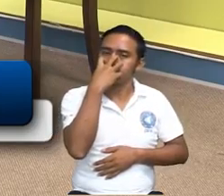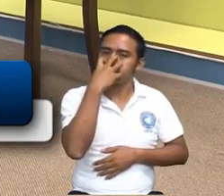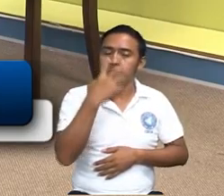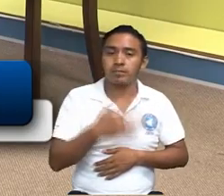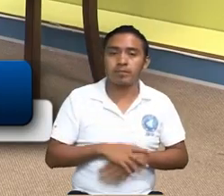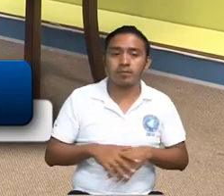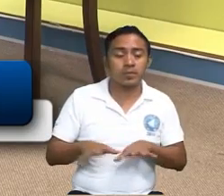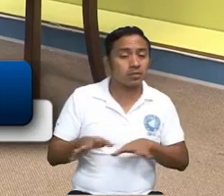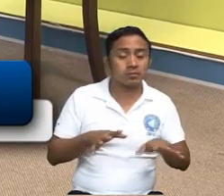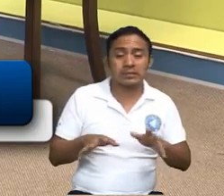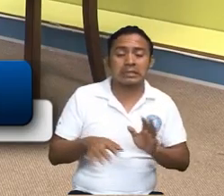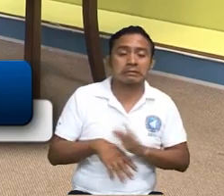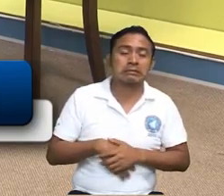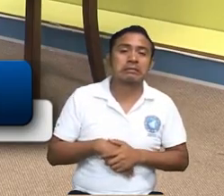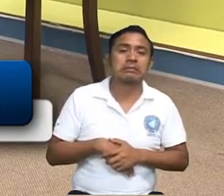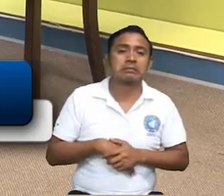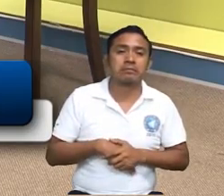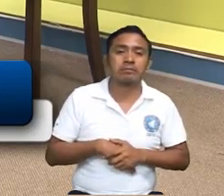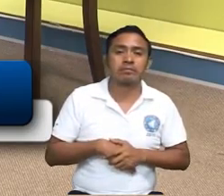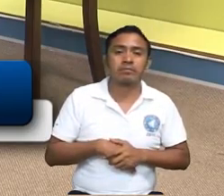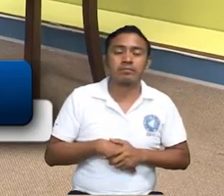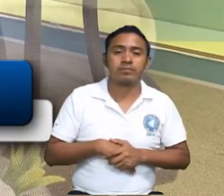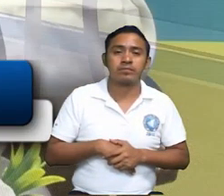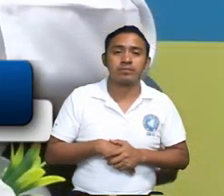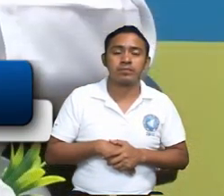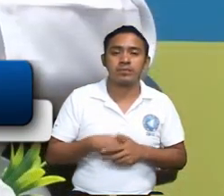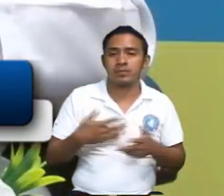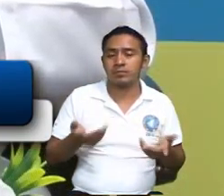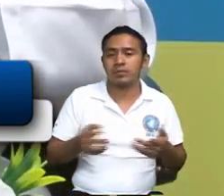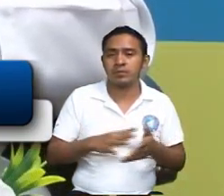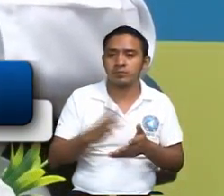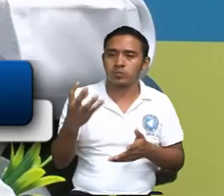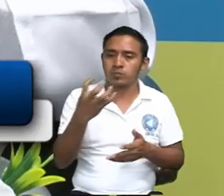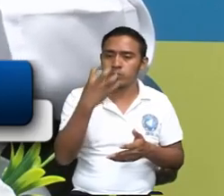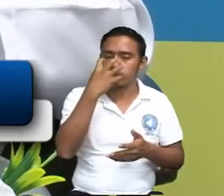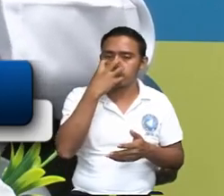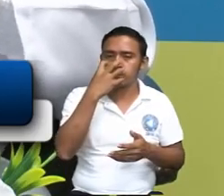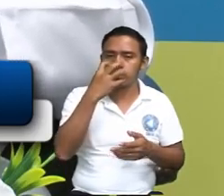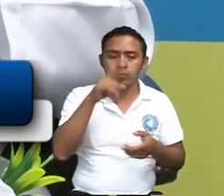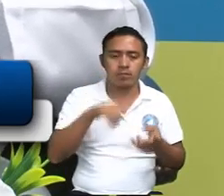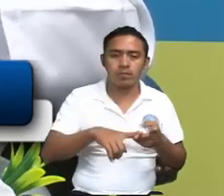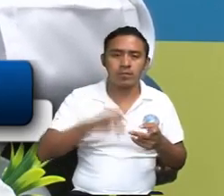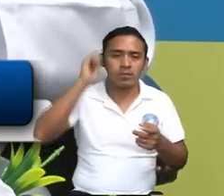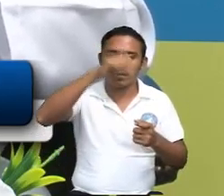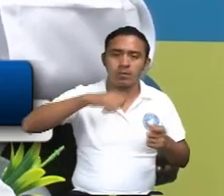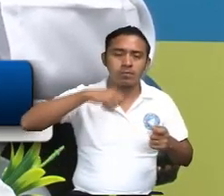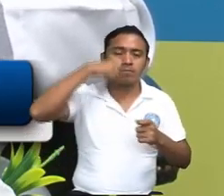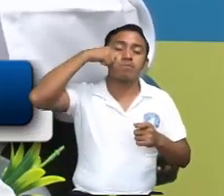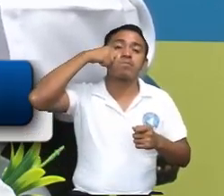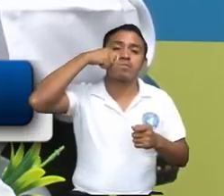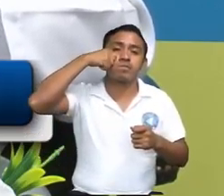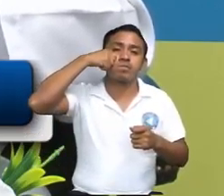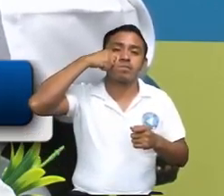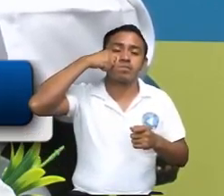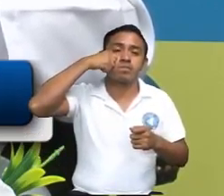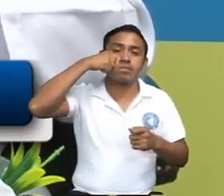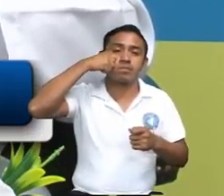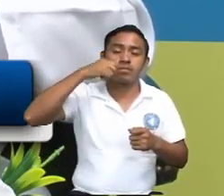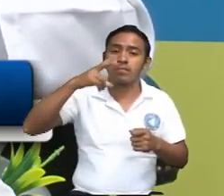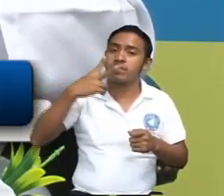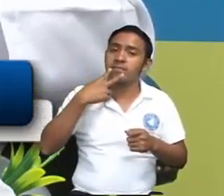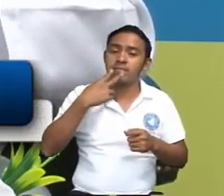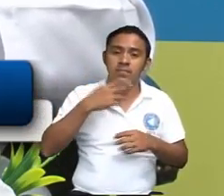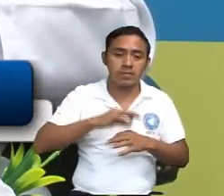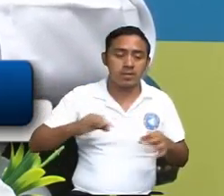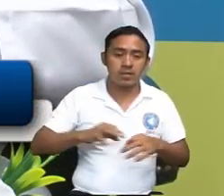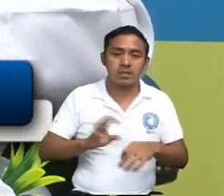puede, le ponemos... Hay un artefacto, se le pone en el hocico, o la misma correa se le enrolla en el hocico para que él